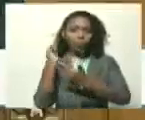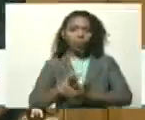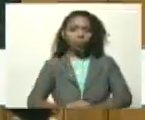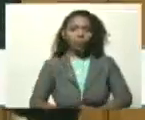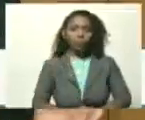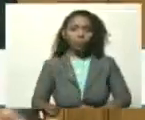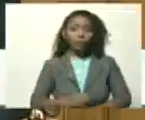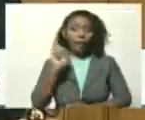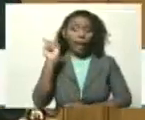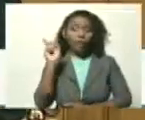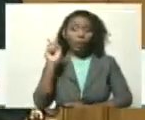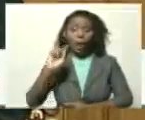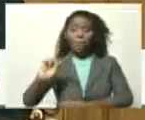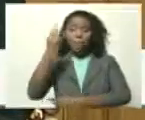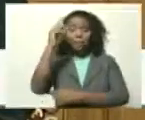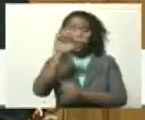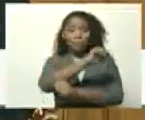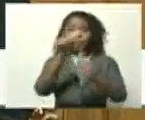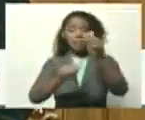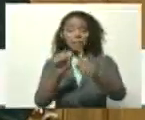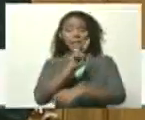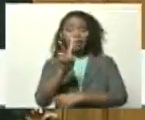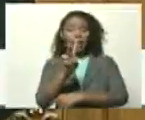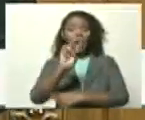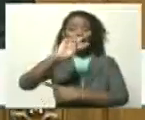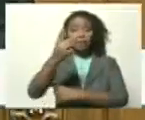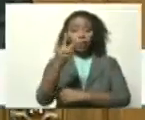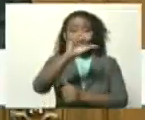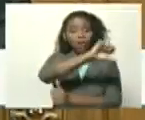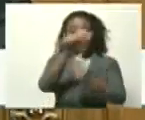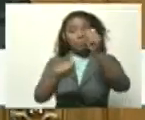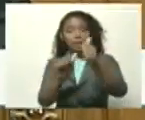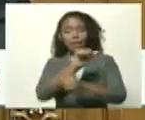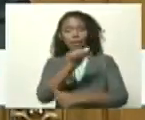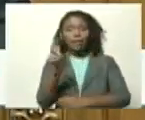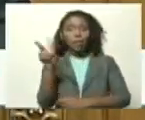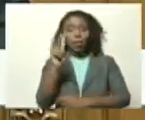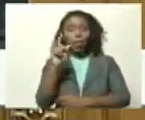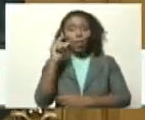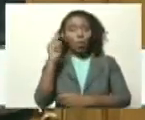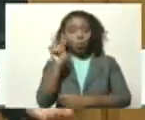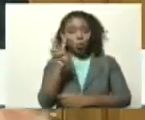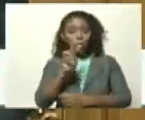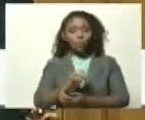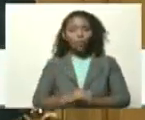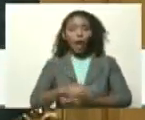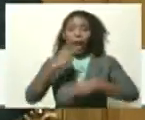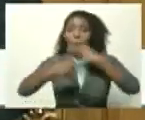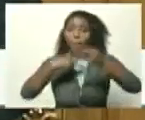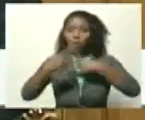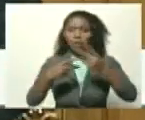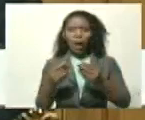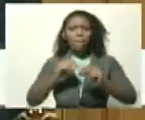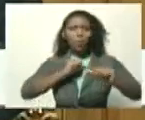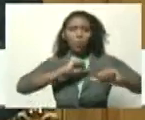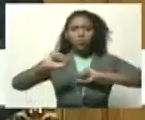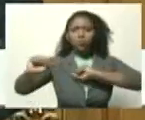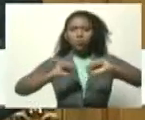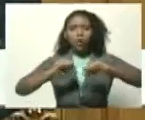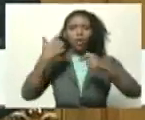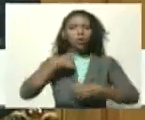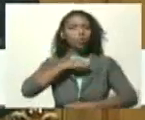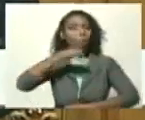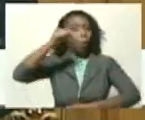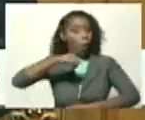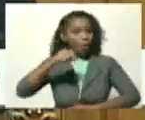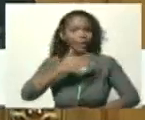que estuvieron en la primera vicepresidencia y la segunda vicepresidencia. La política es dinámica. Nosotros hoy